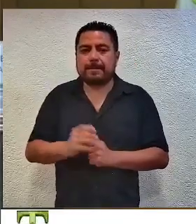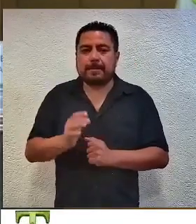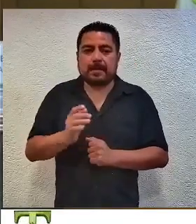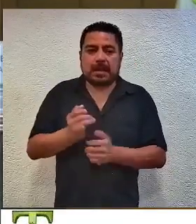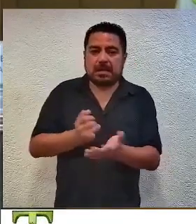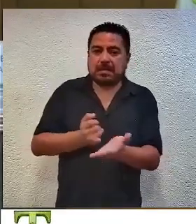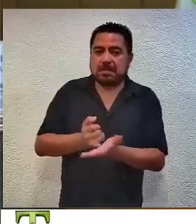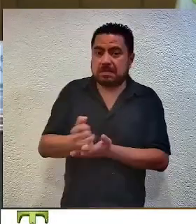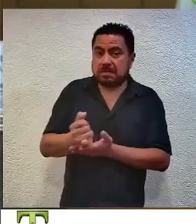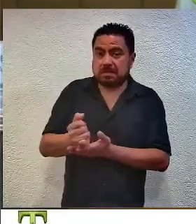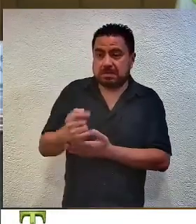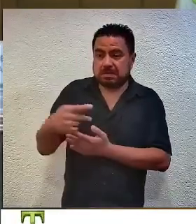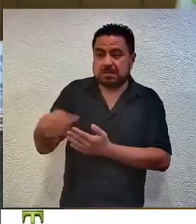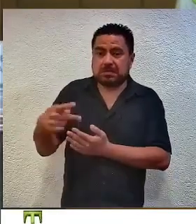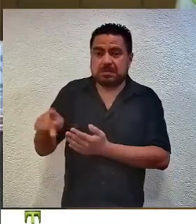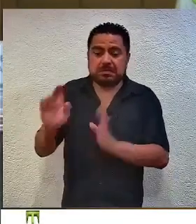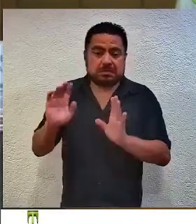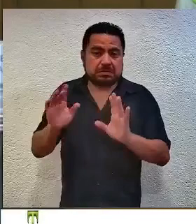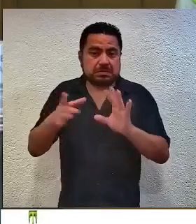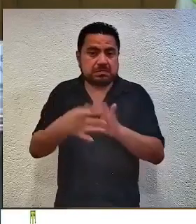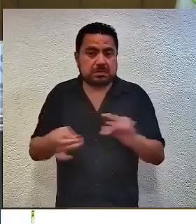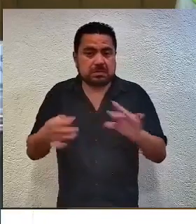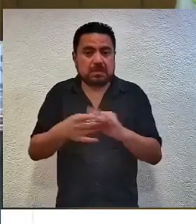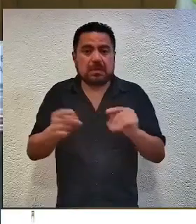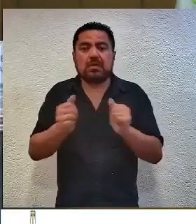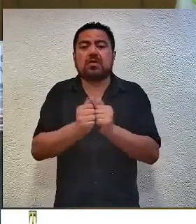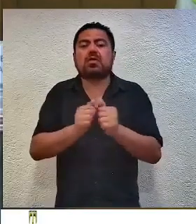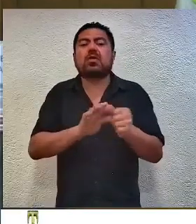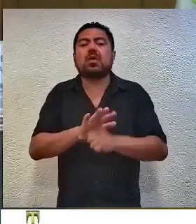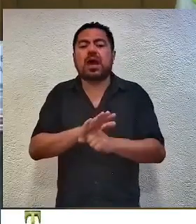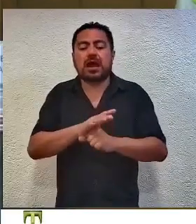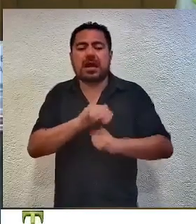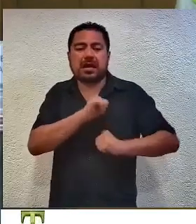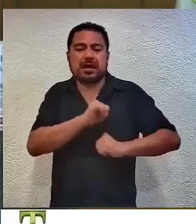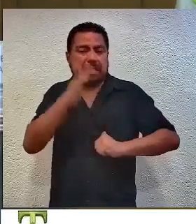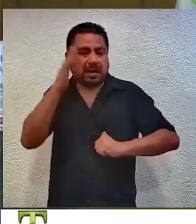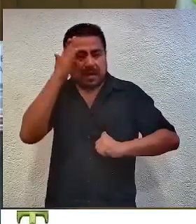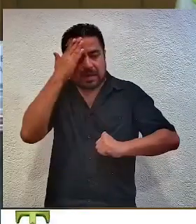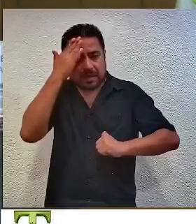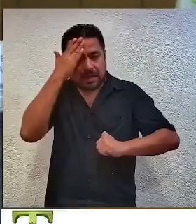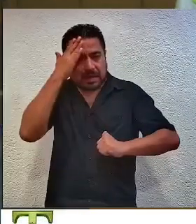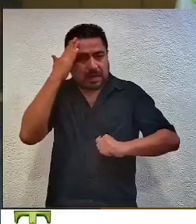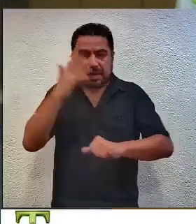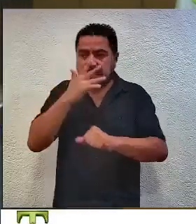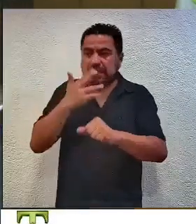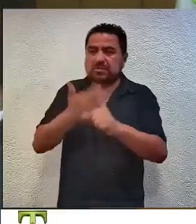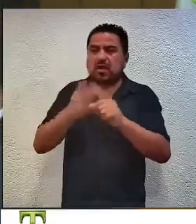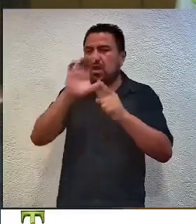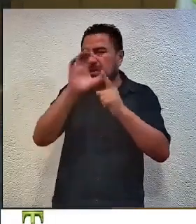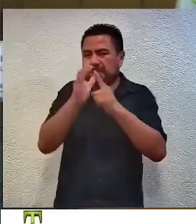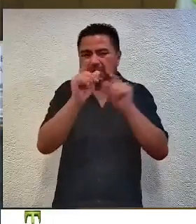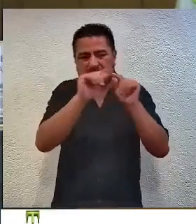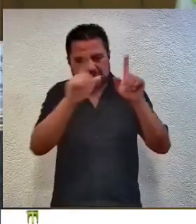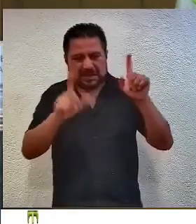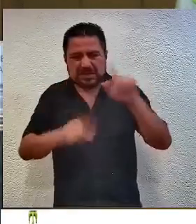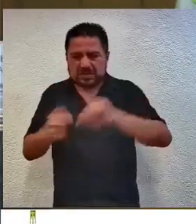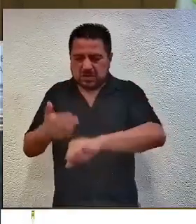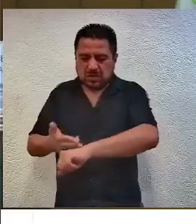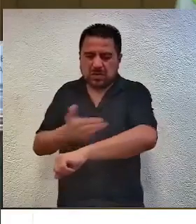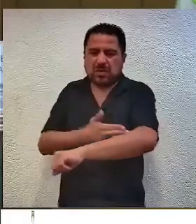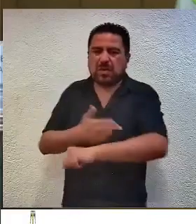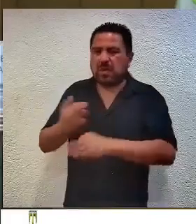decisión se sustenta en el hecho que la autoridad responsable, esto es la Comisión Nacional de Honestidad y Justicia de